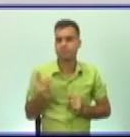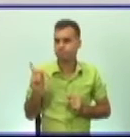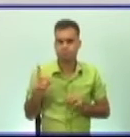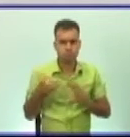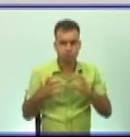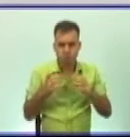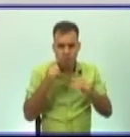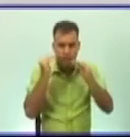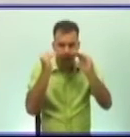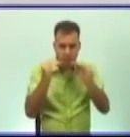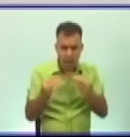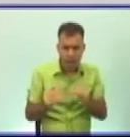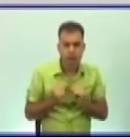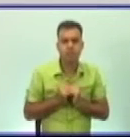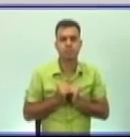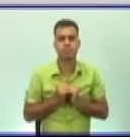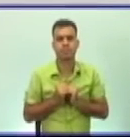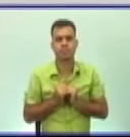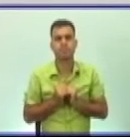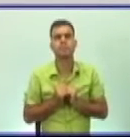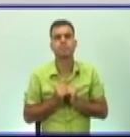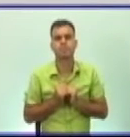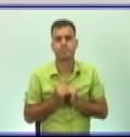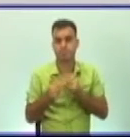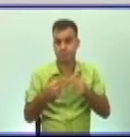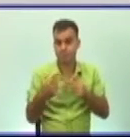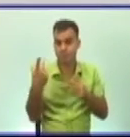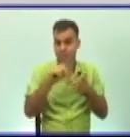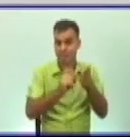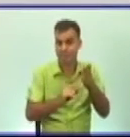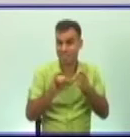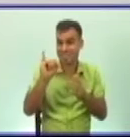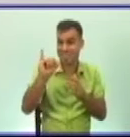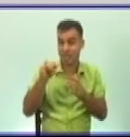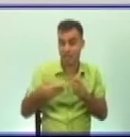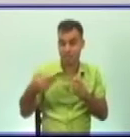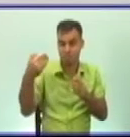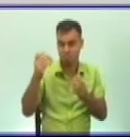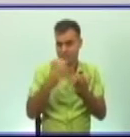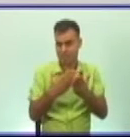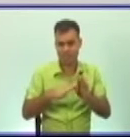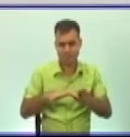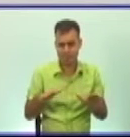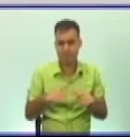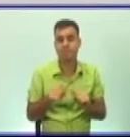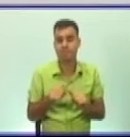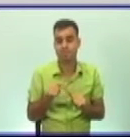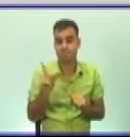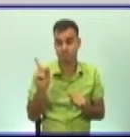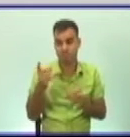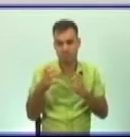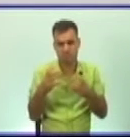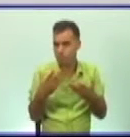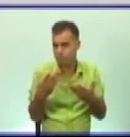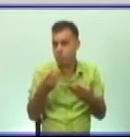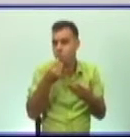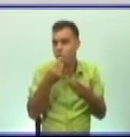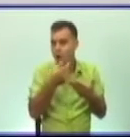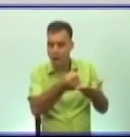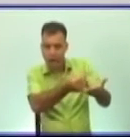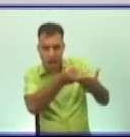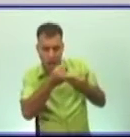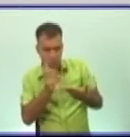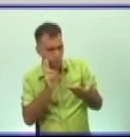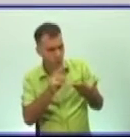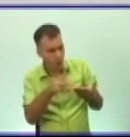hemos estado utilizando en los ejercicios 6, que ya lo modelamos en clase, y este que modelé en el día de hoy, sirven de referencia para